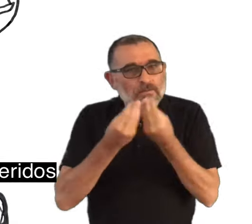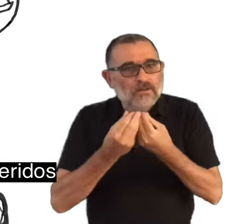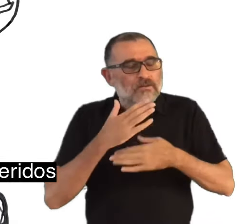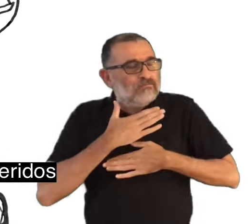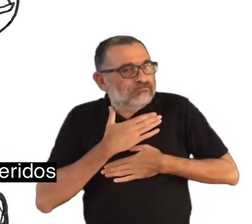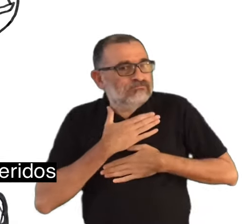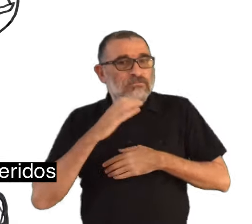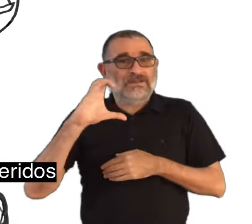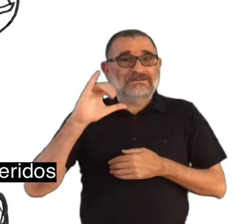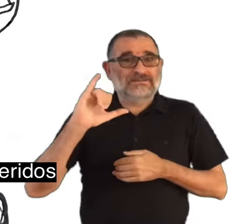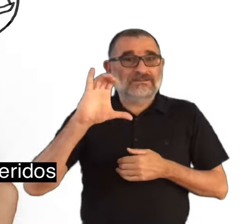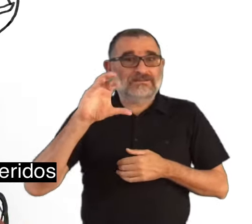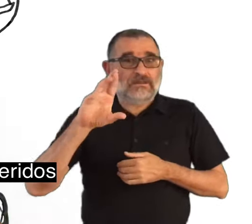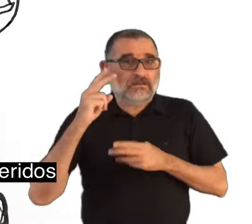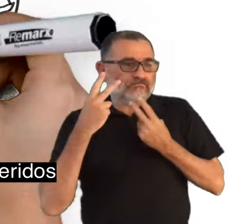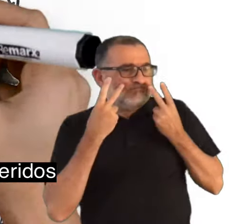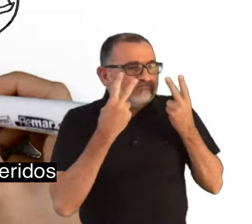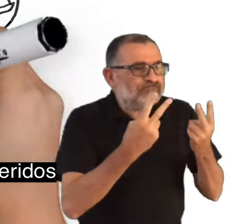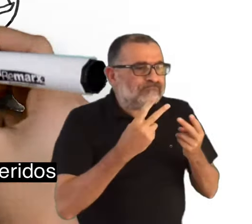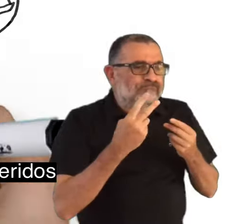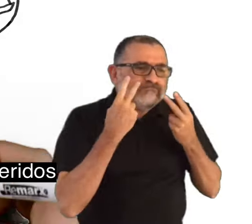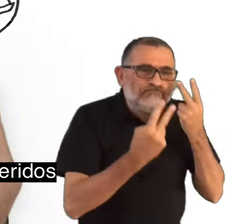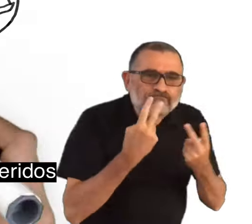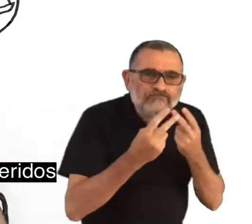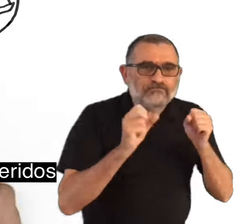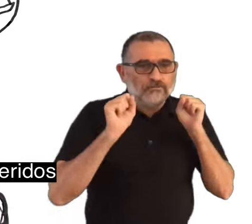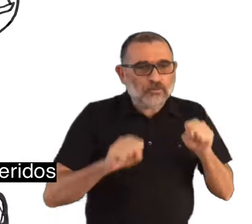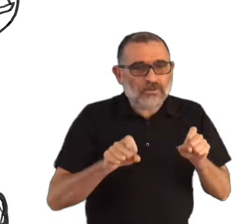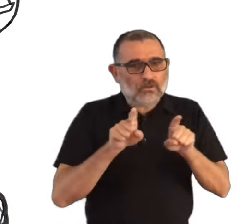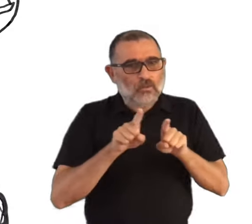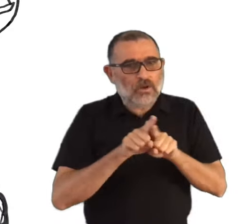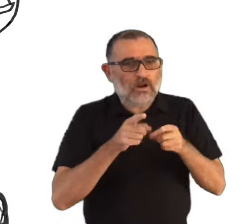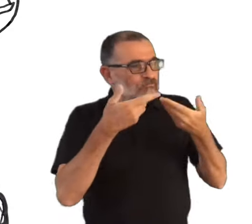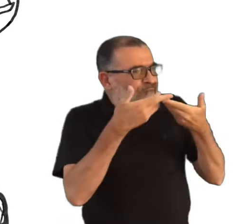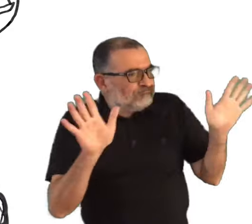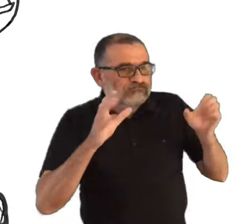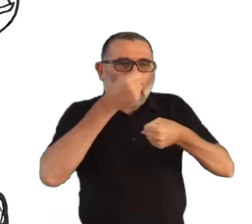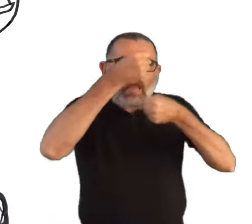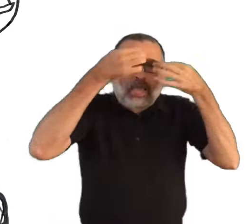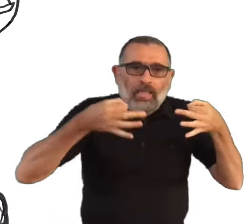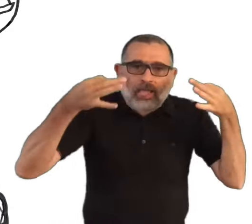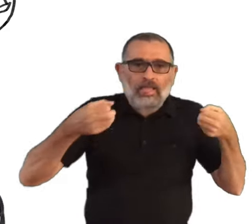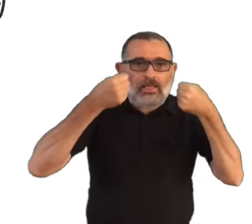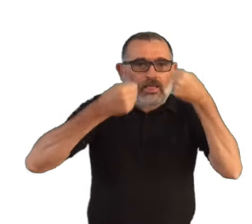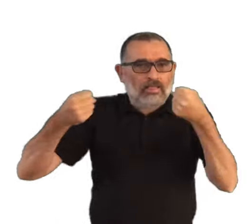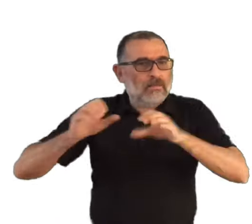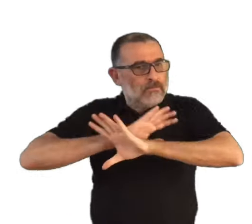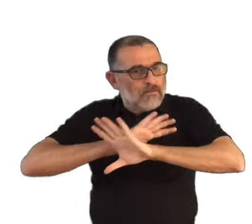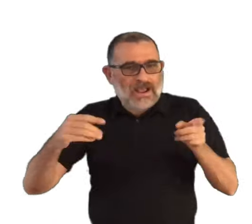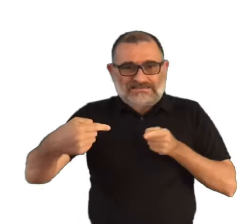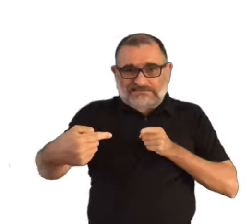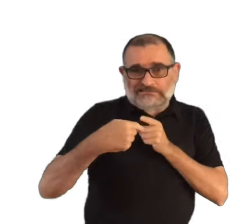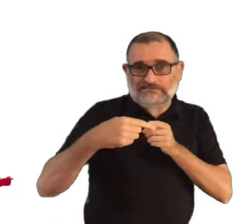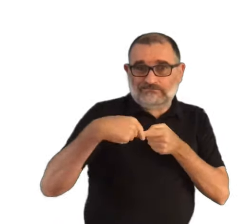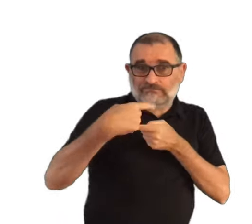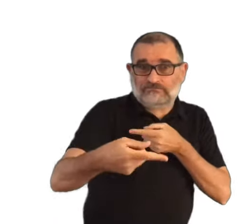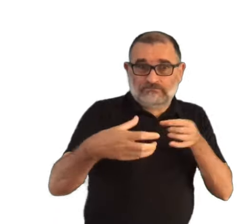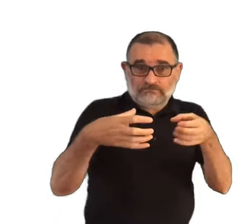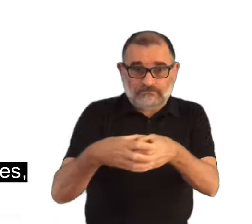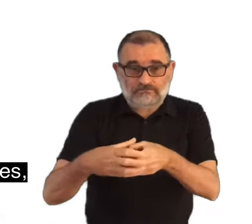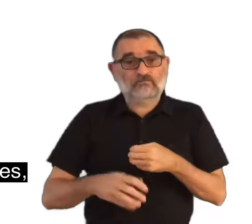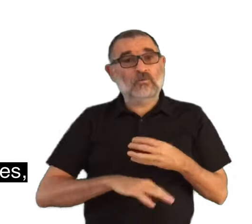queridos y recibir visitas del Comité Internacional de la Cruz Roja. Y deben ser liberados sin demoras tras el fin de las hostilidades